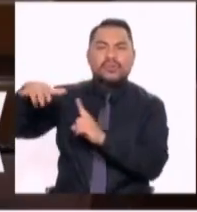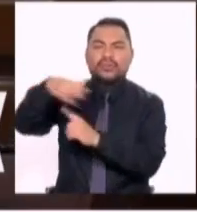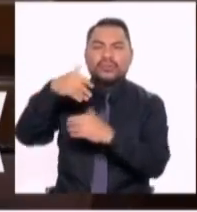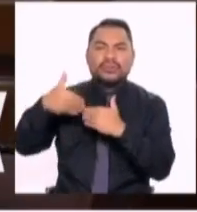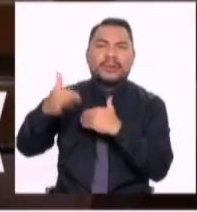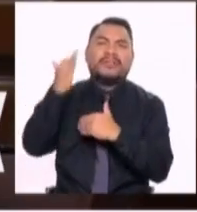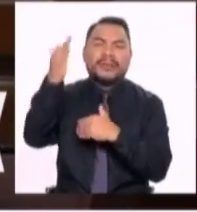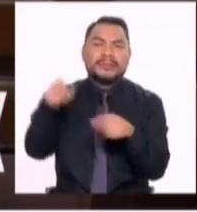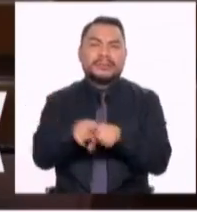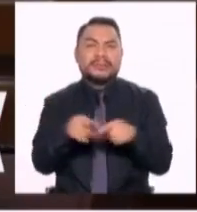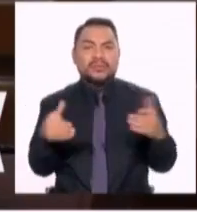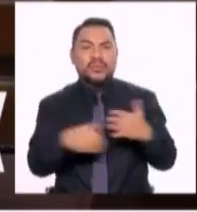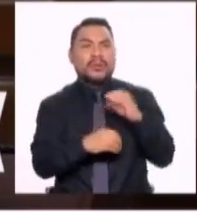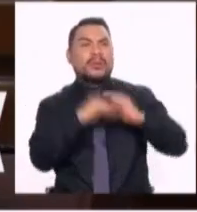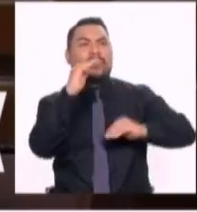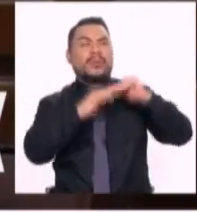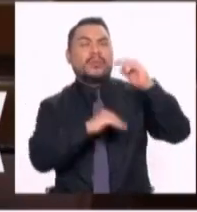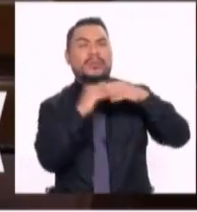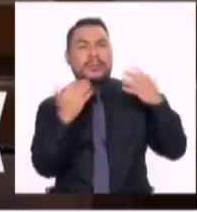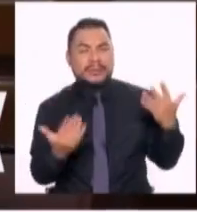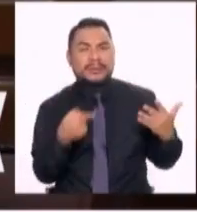de 3 horas, mi querido y estimado amigo?